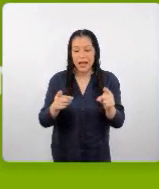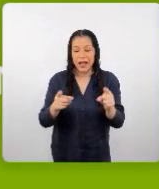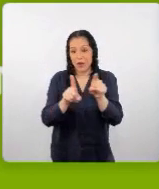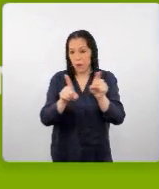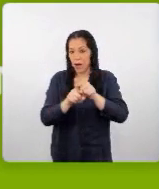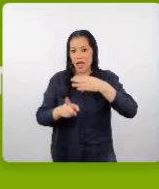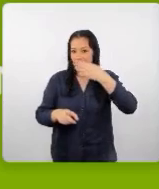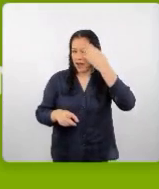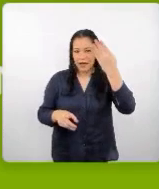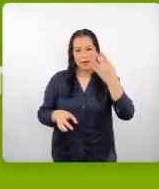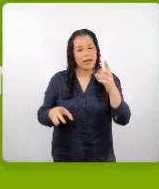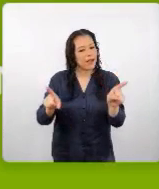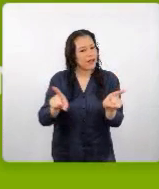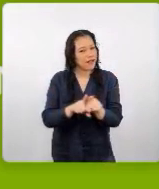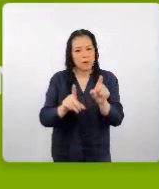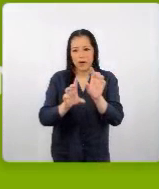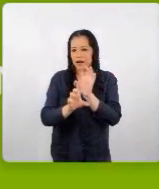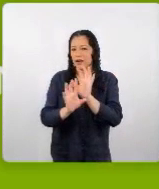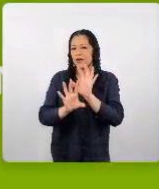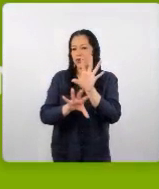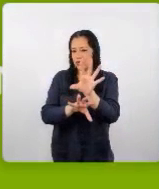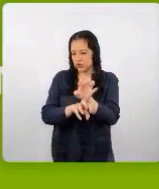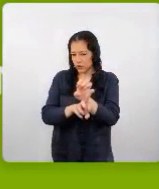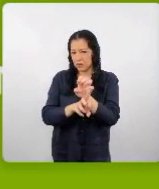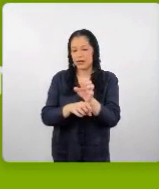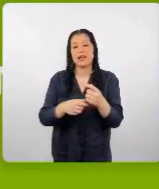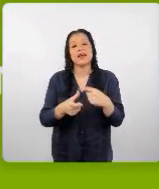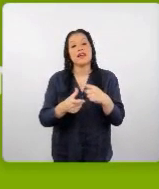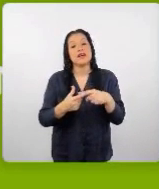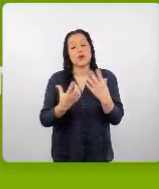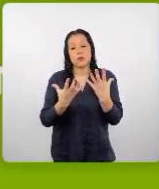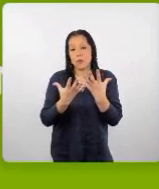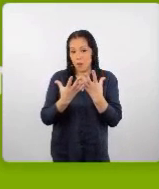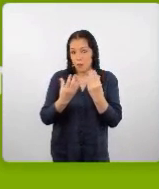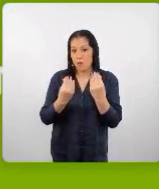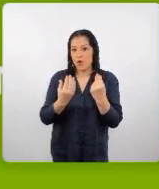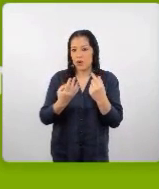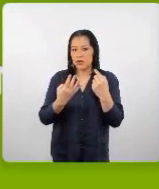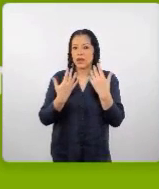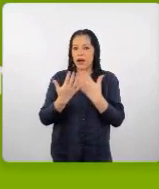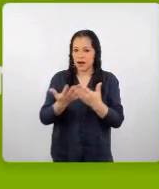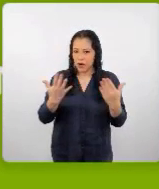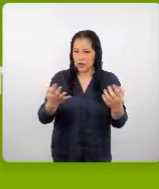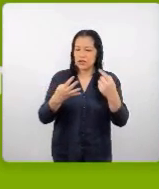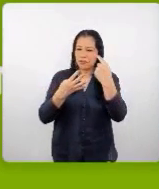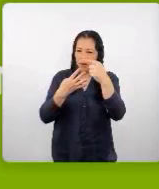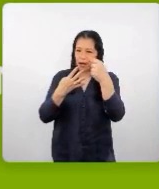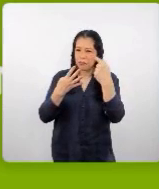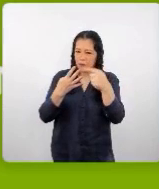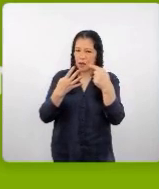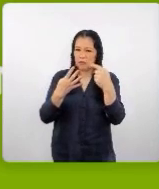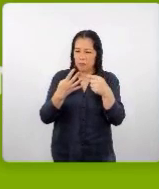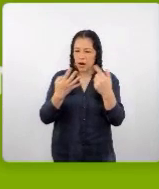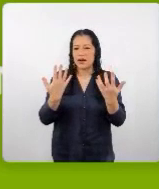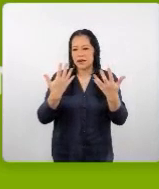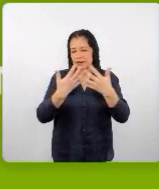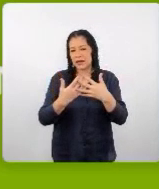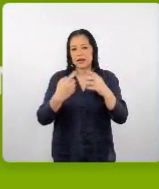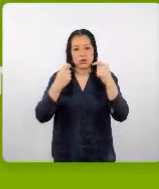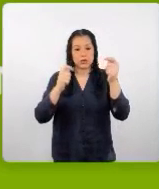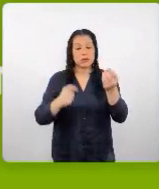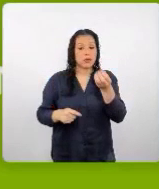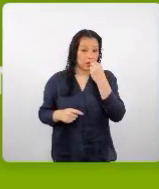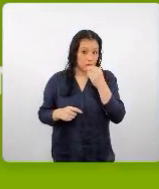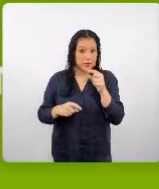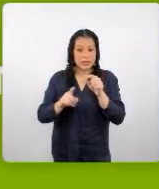es igual, ¿no? Entonces, son muchos factores que entran a tallar dentro de lo que es el turismo gastronómico. Y aquí también